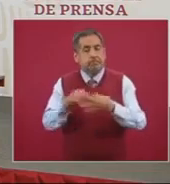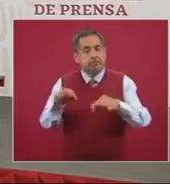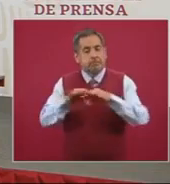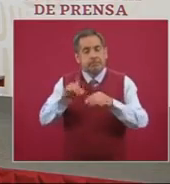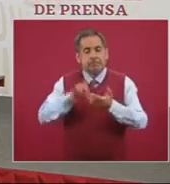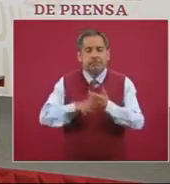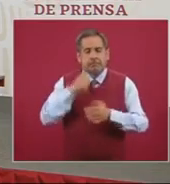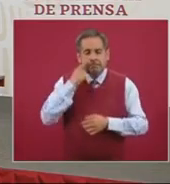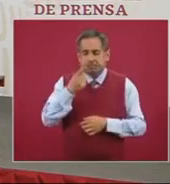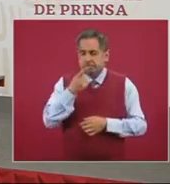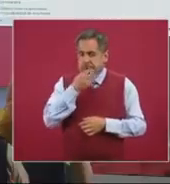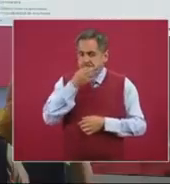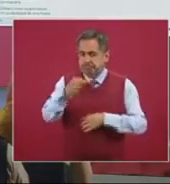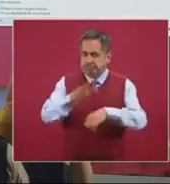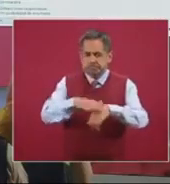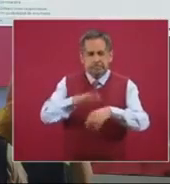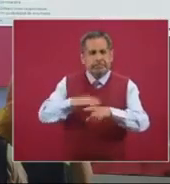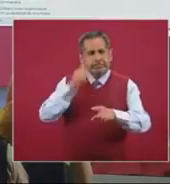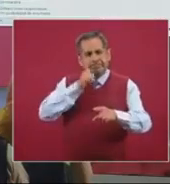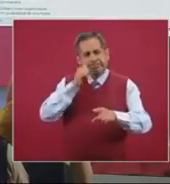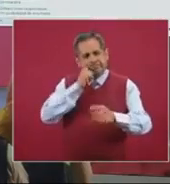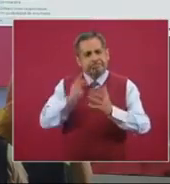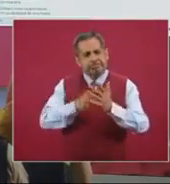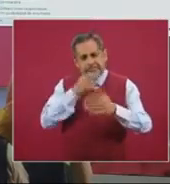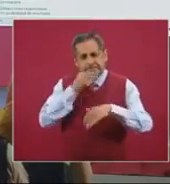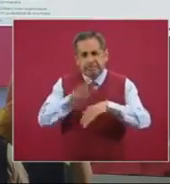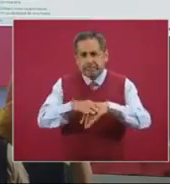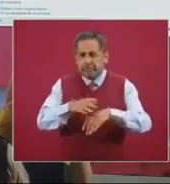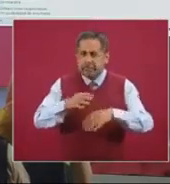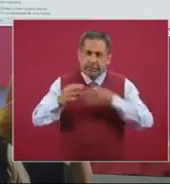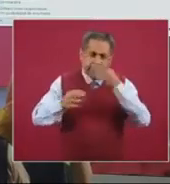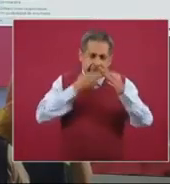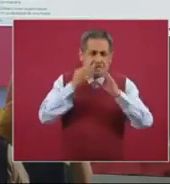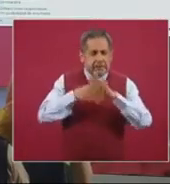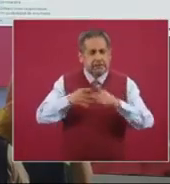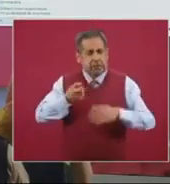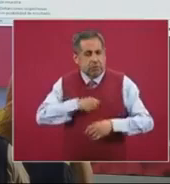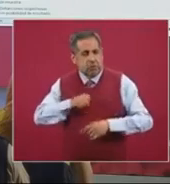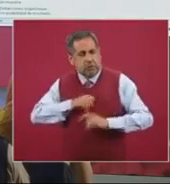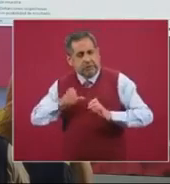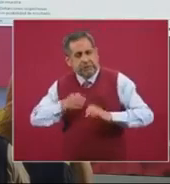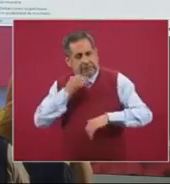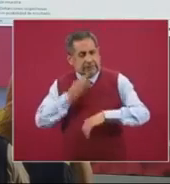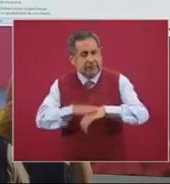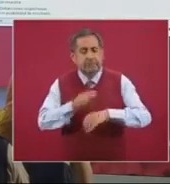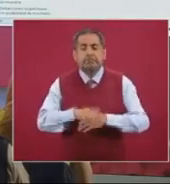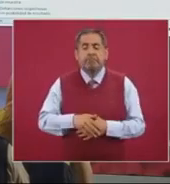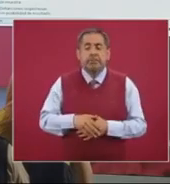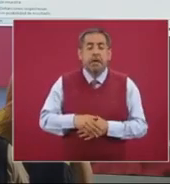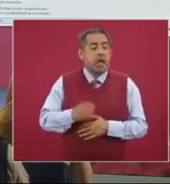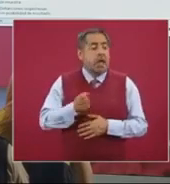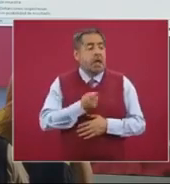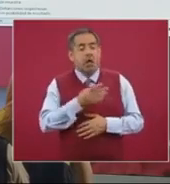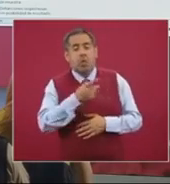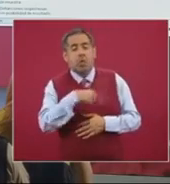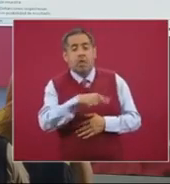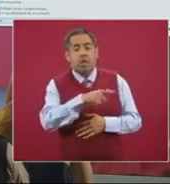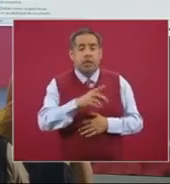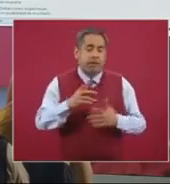Y acá aclaro un punto, que cada vez que decimos esto como un mensaje de promoción de la salud, algunos medios